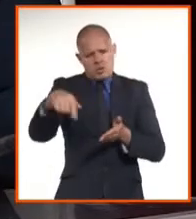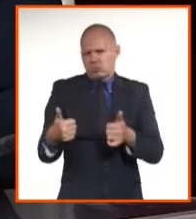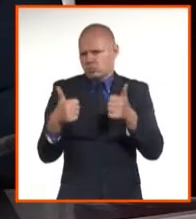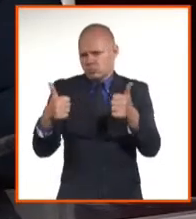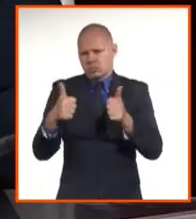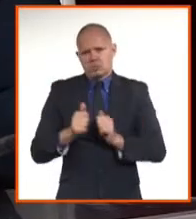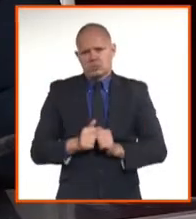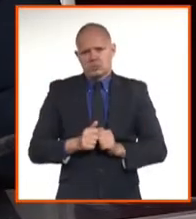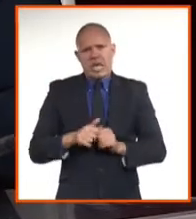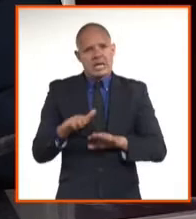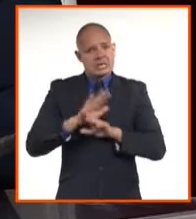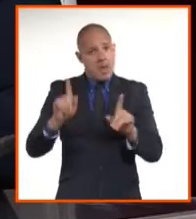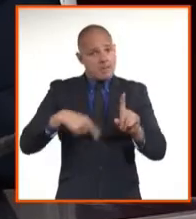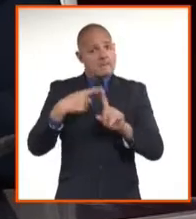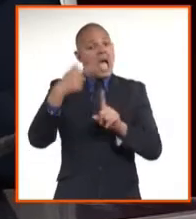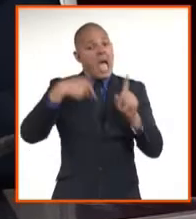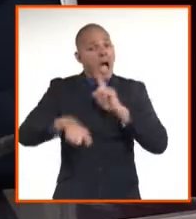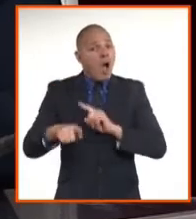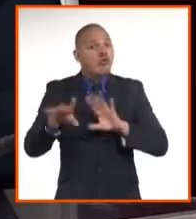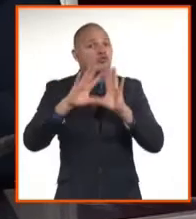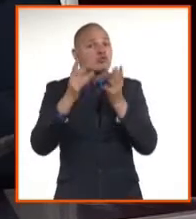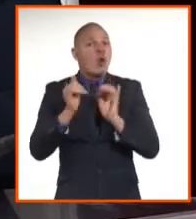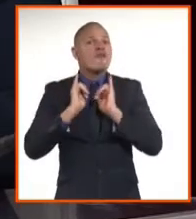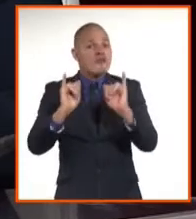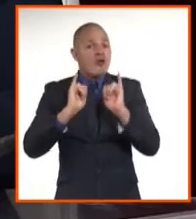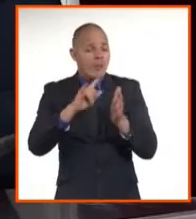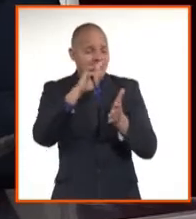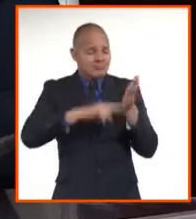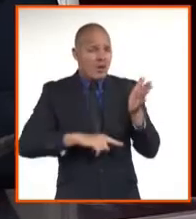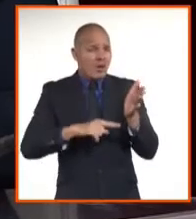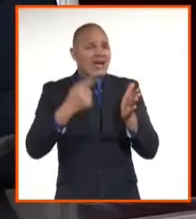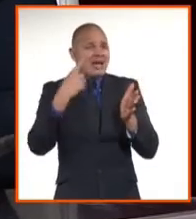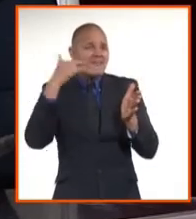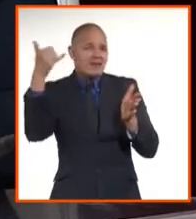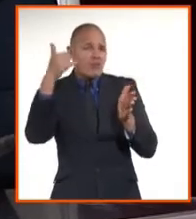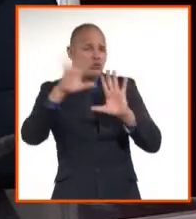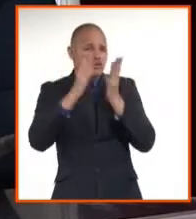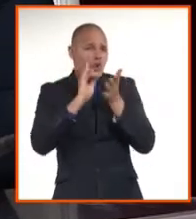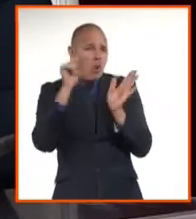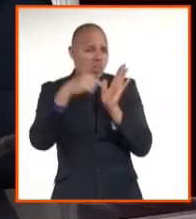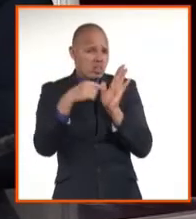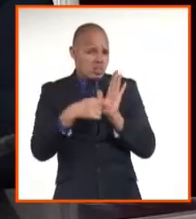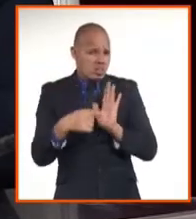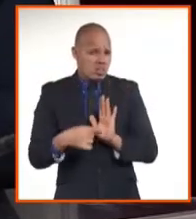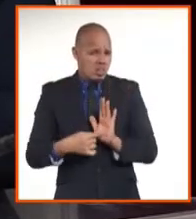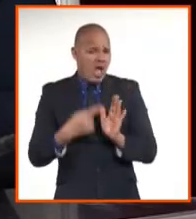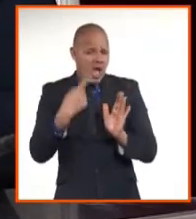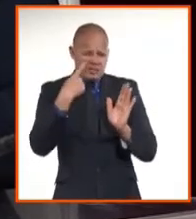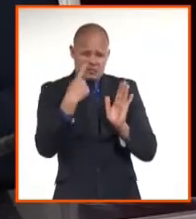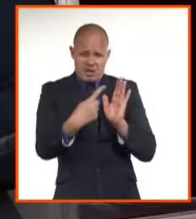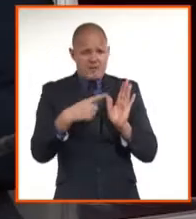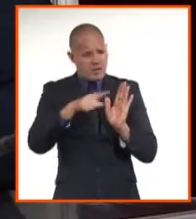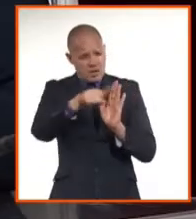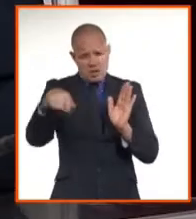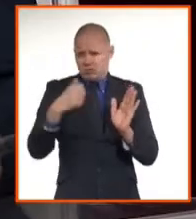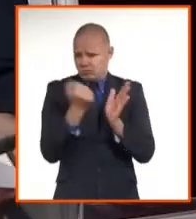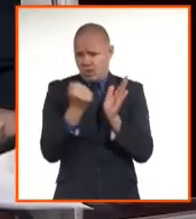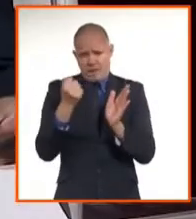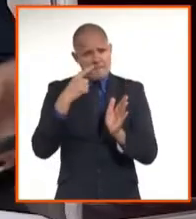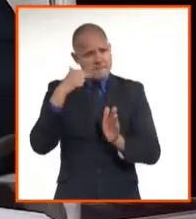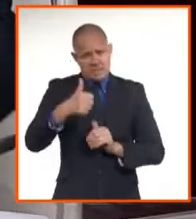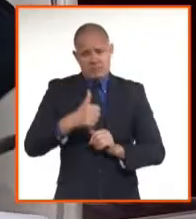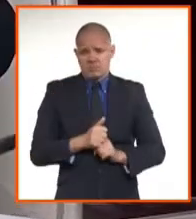muchos gráficos y tenemos mucha información que nos ha permitido poder encontrar cuál ha sido la